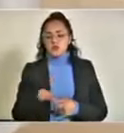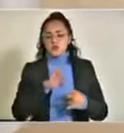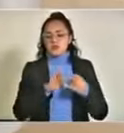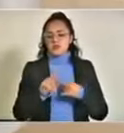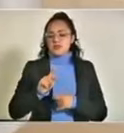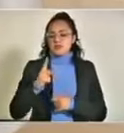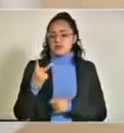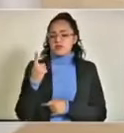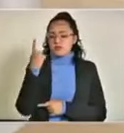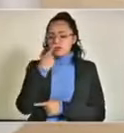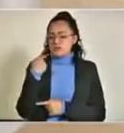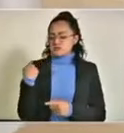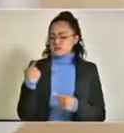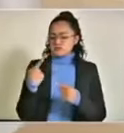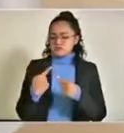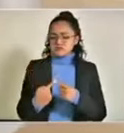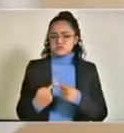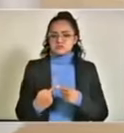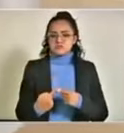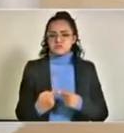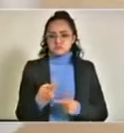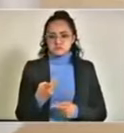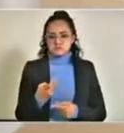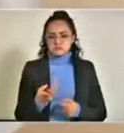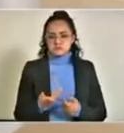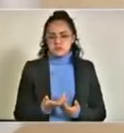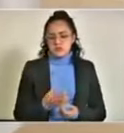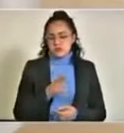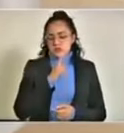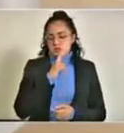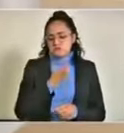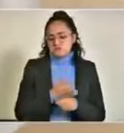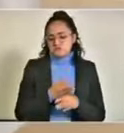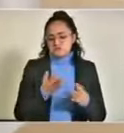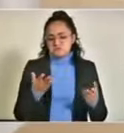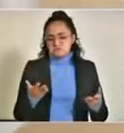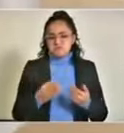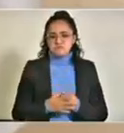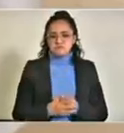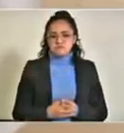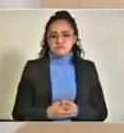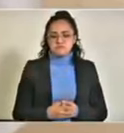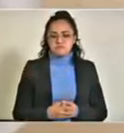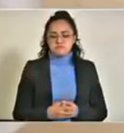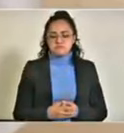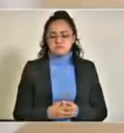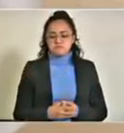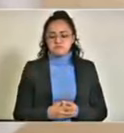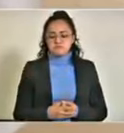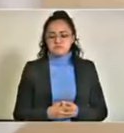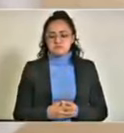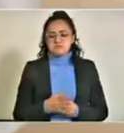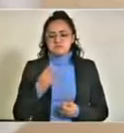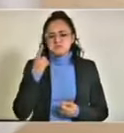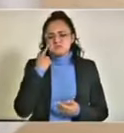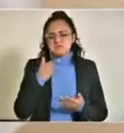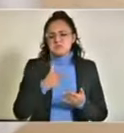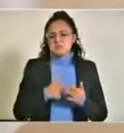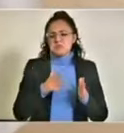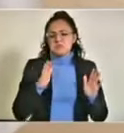72 horas bueno está la cifra creo que manejable